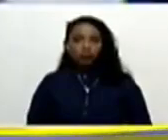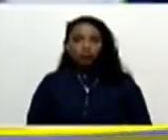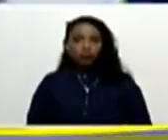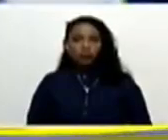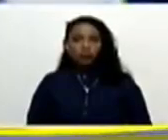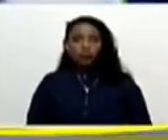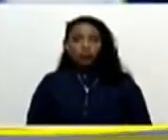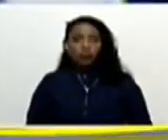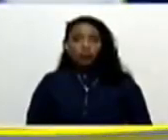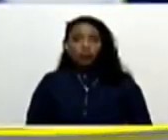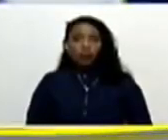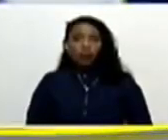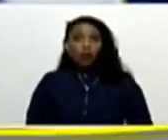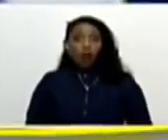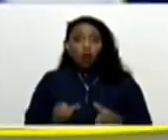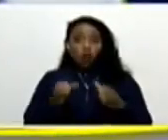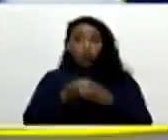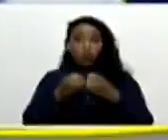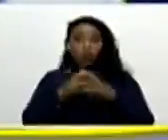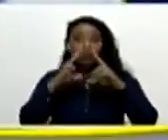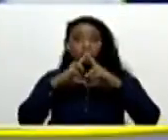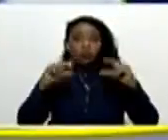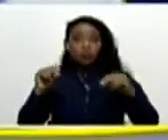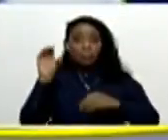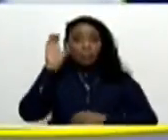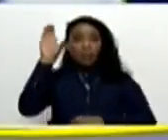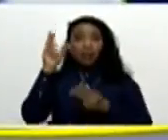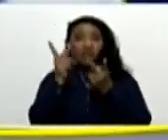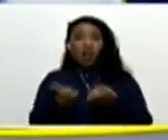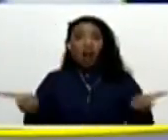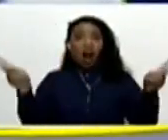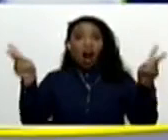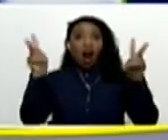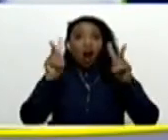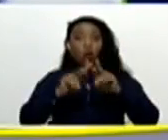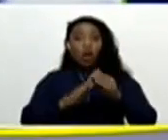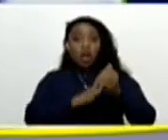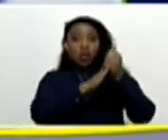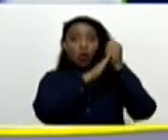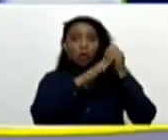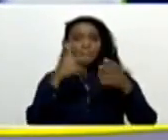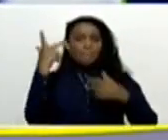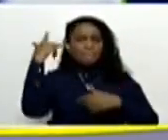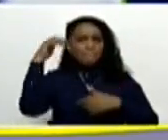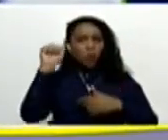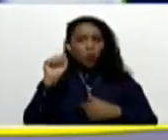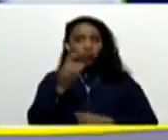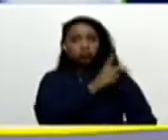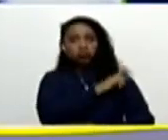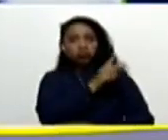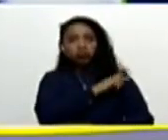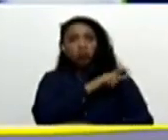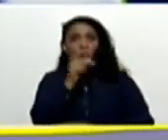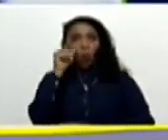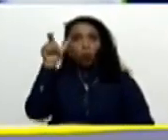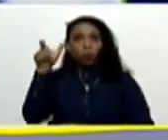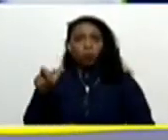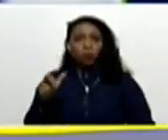Destacamento de nicaragüenses, de patriotas valientes, encabezados por el general José Dolores